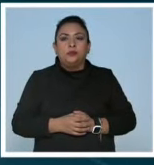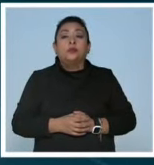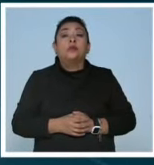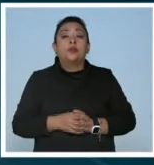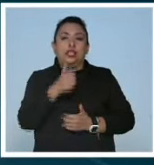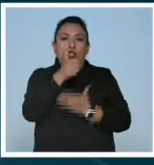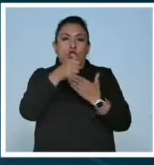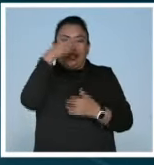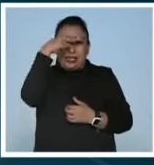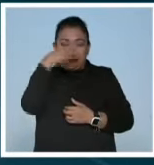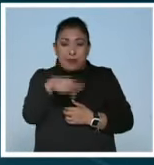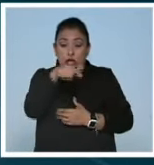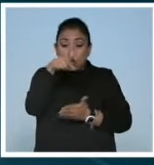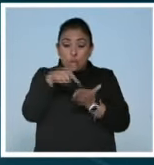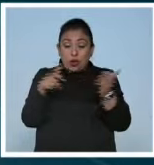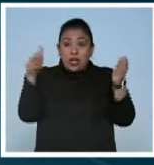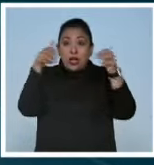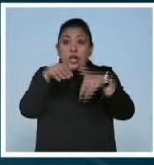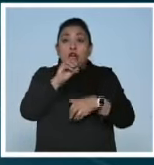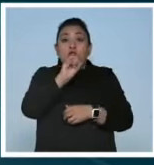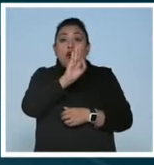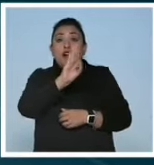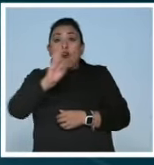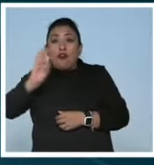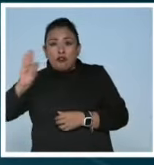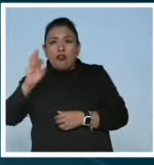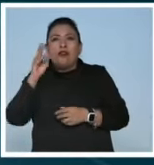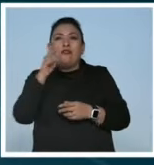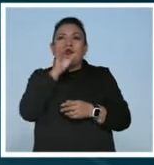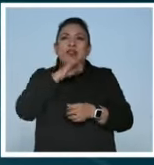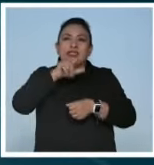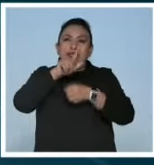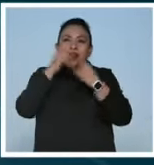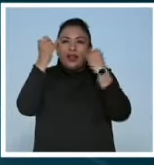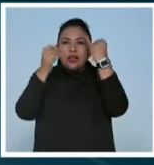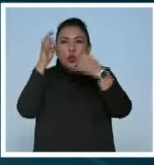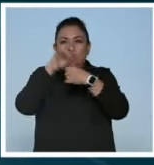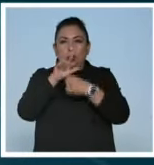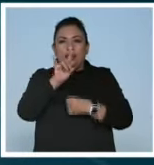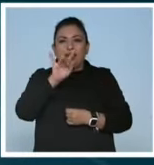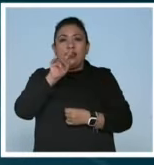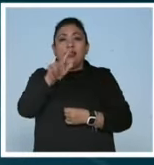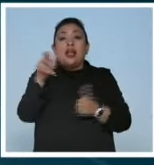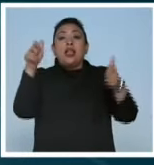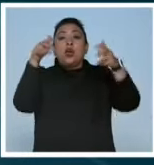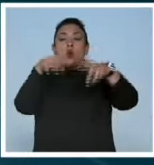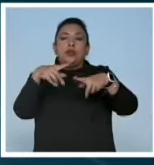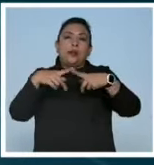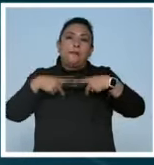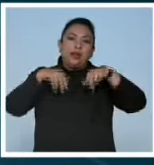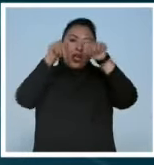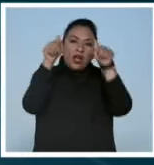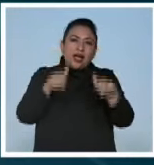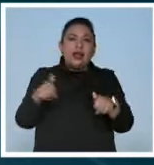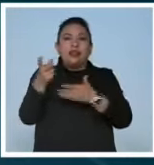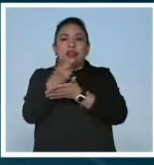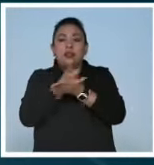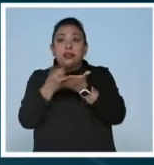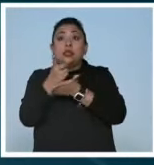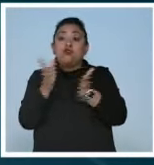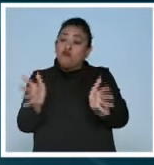La Ciudad de México será sede de OFF, el Festival de Creatividad y Cultura Digital, un encuentro de artistas y diseñadores